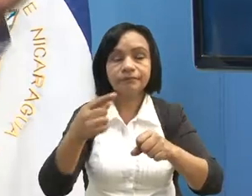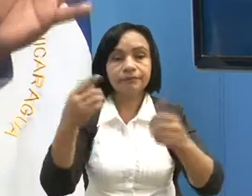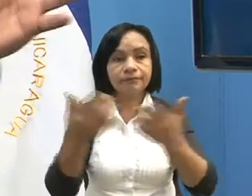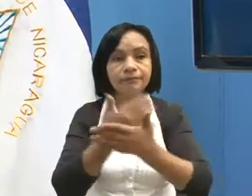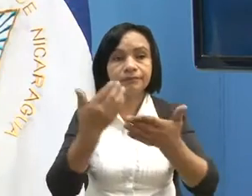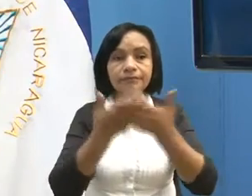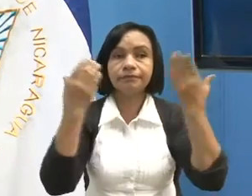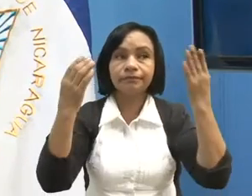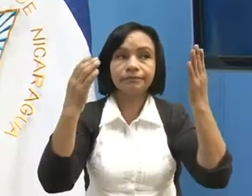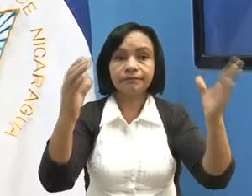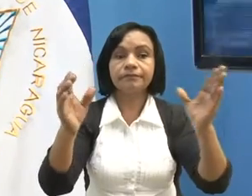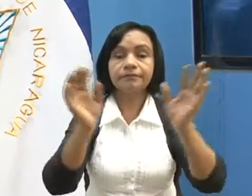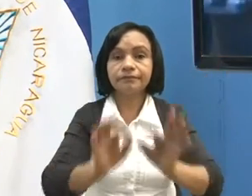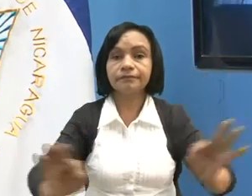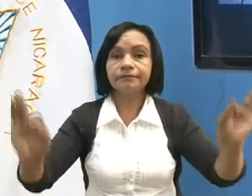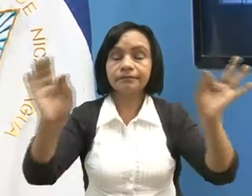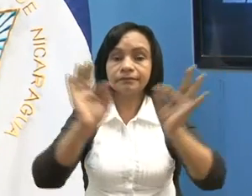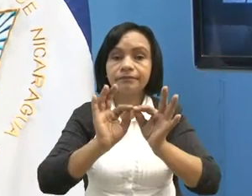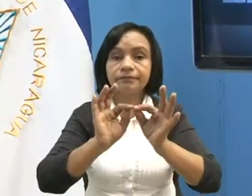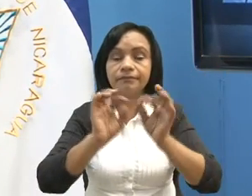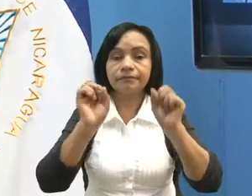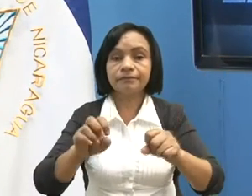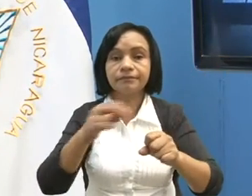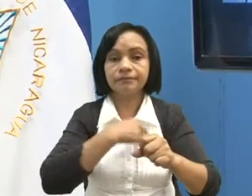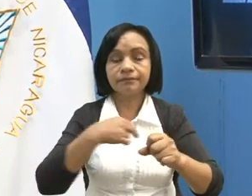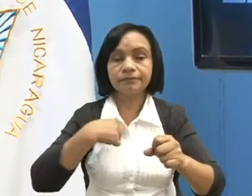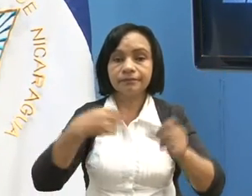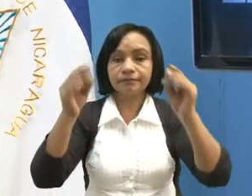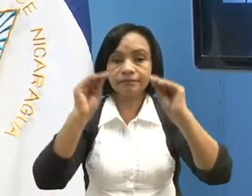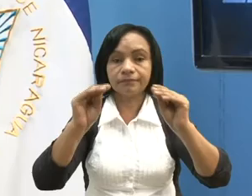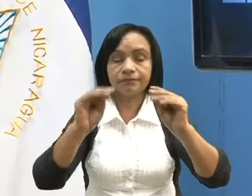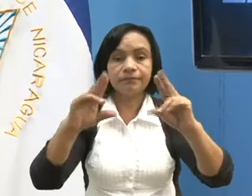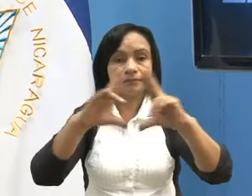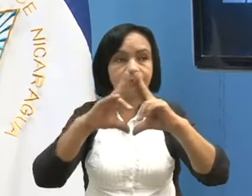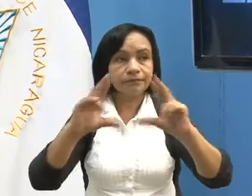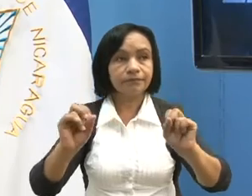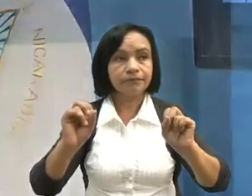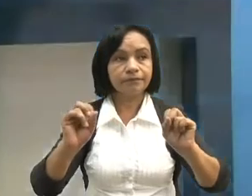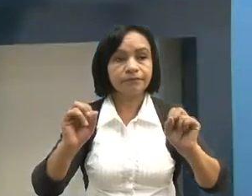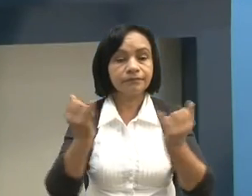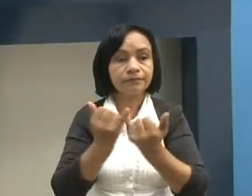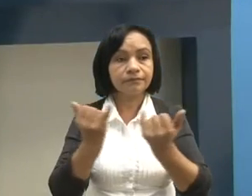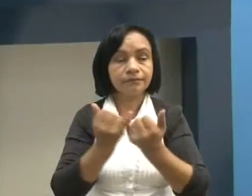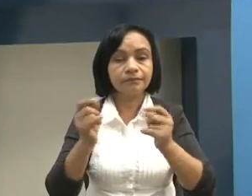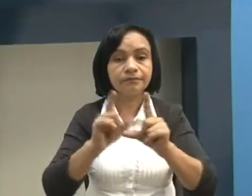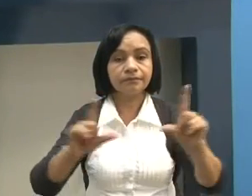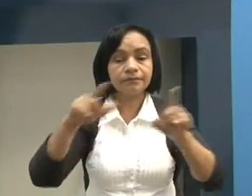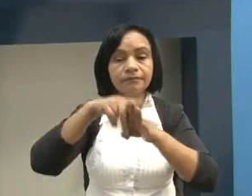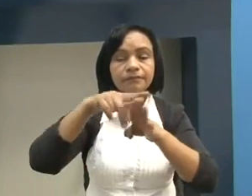novedades bastante virtuosas con las que se está desarrollando el sistema educativo nicaragüense, incluso en la zona